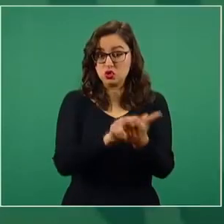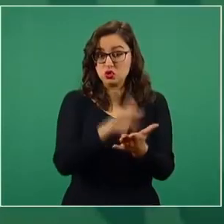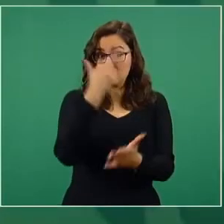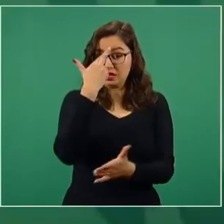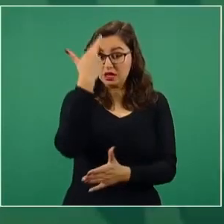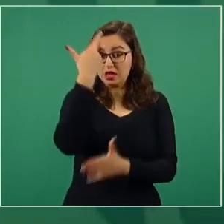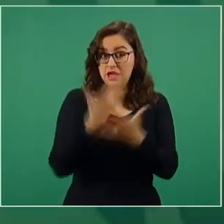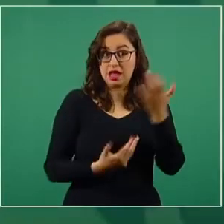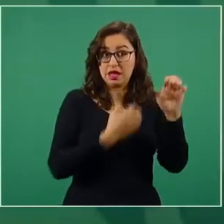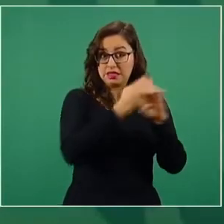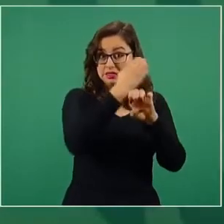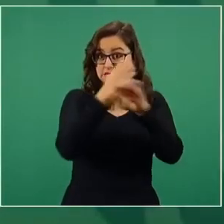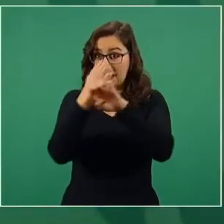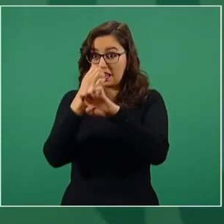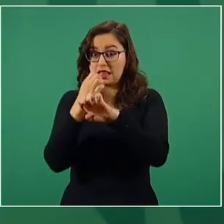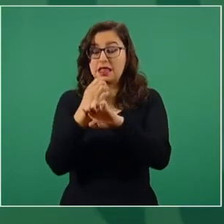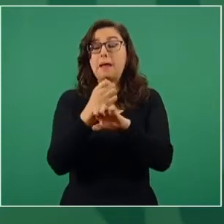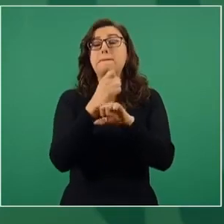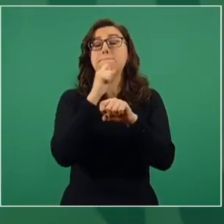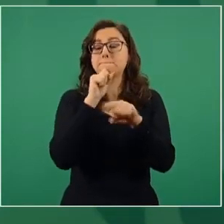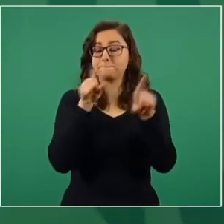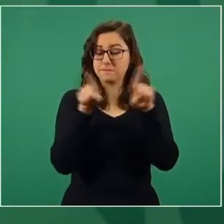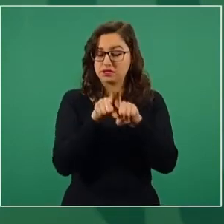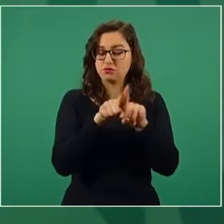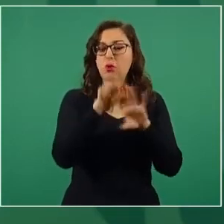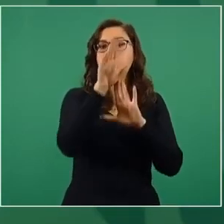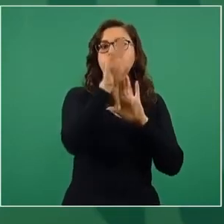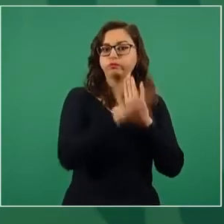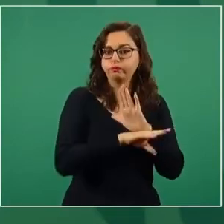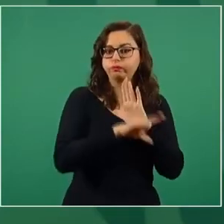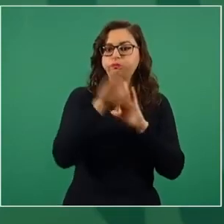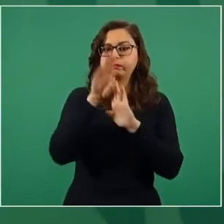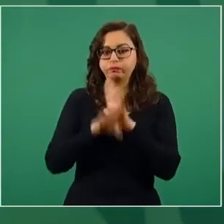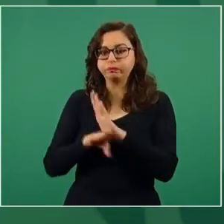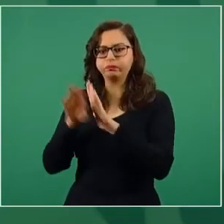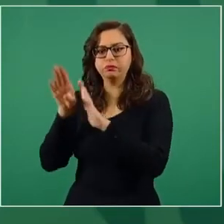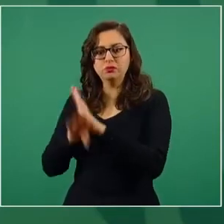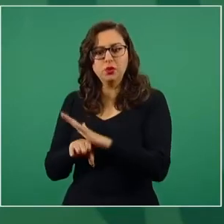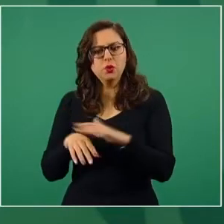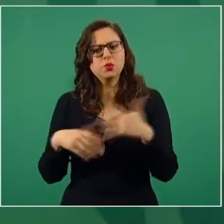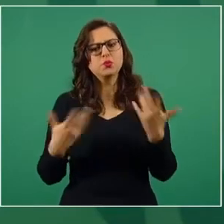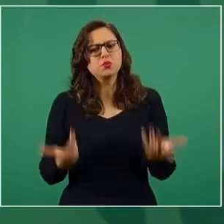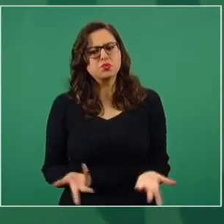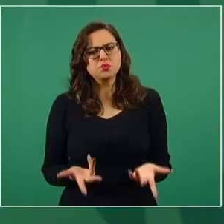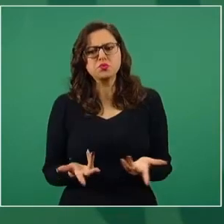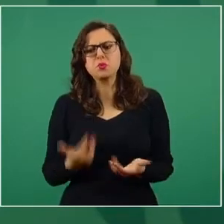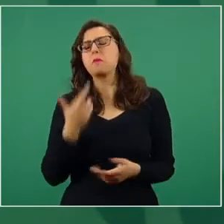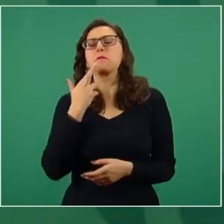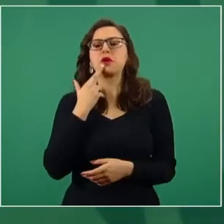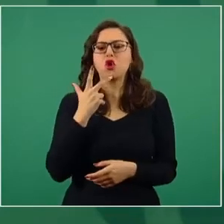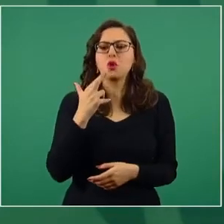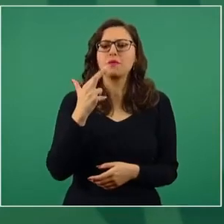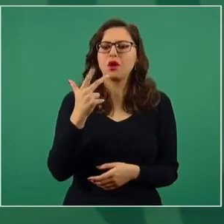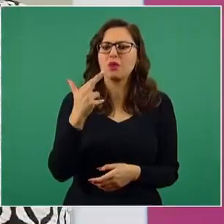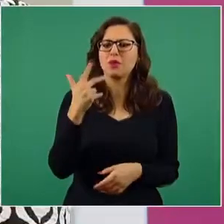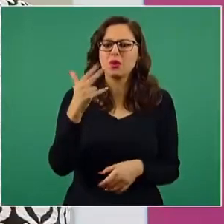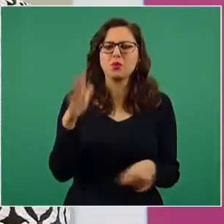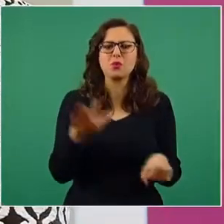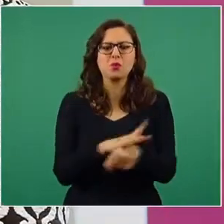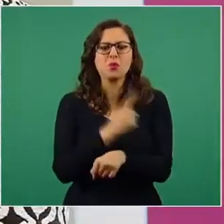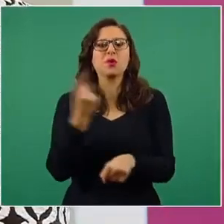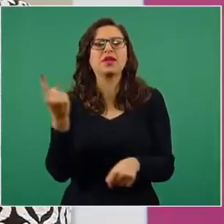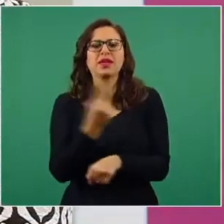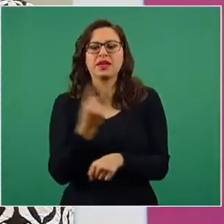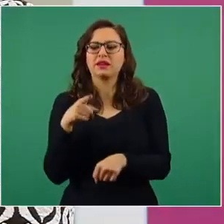una considerable baja. Estos buenos resultados se deben a la coordinación, constancia y disciplina